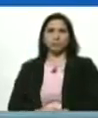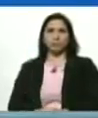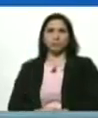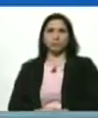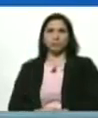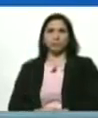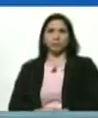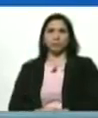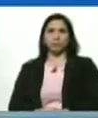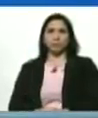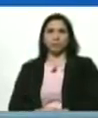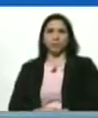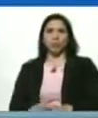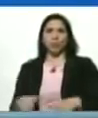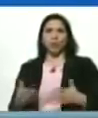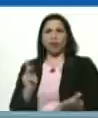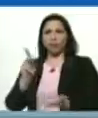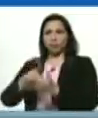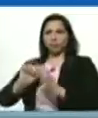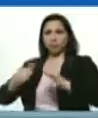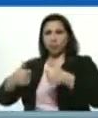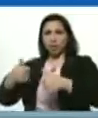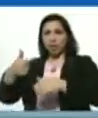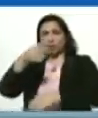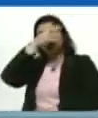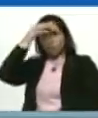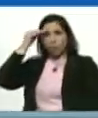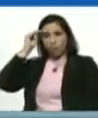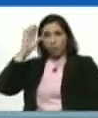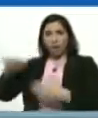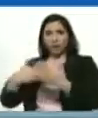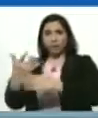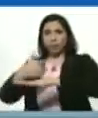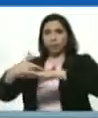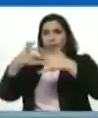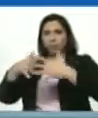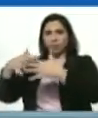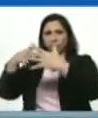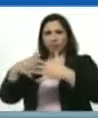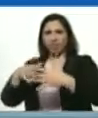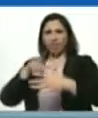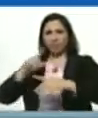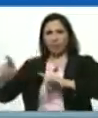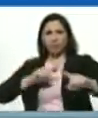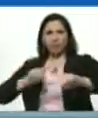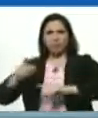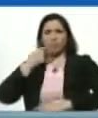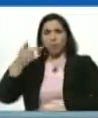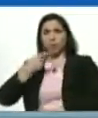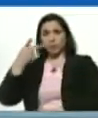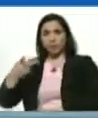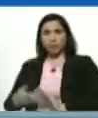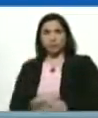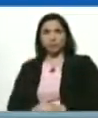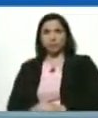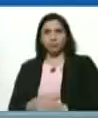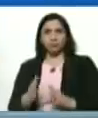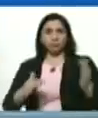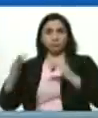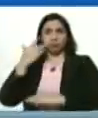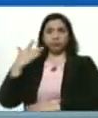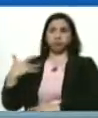desde la llegada de donald trump al gobierno de los eeuu se ha puesto en marcha una política súper